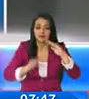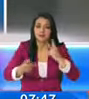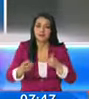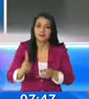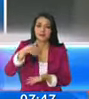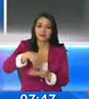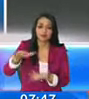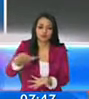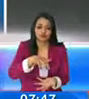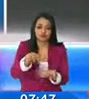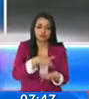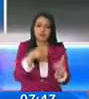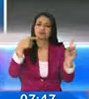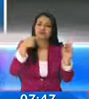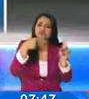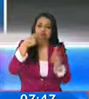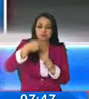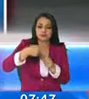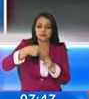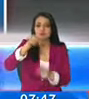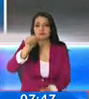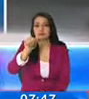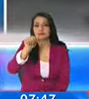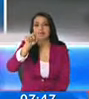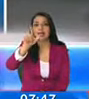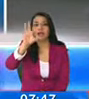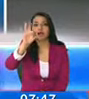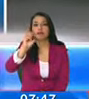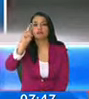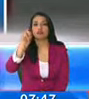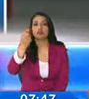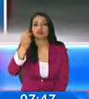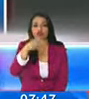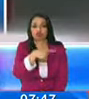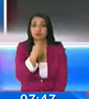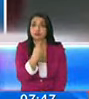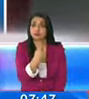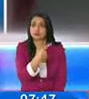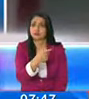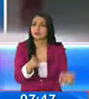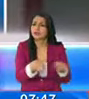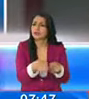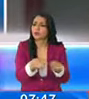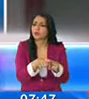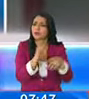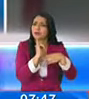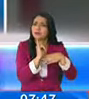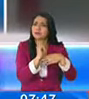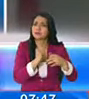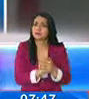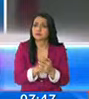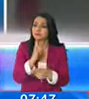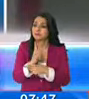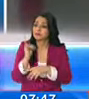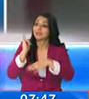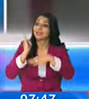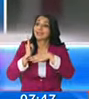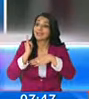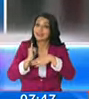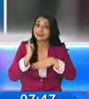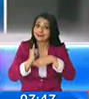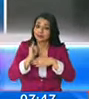Me encuentro con Alfonso Olmos para que nos hable sobre este albergue, que es una iglesia realmente. Así es, la iglesia Torre